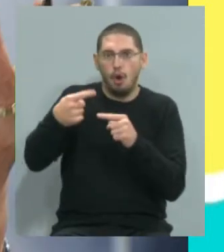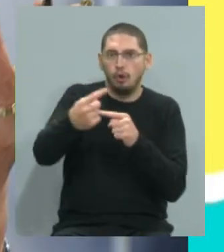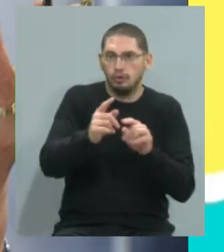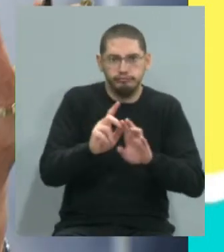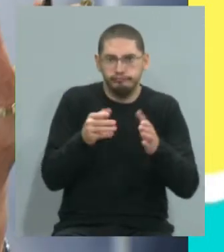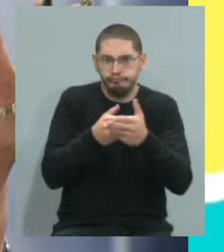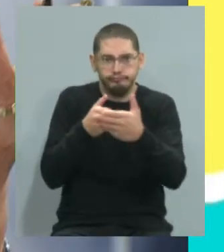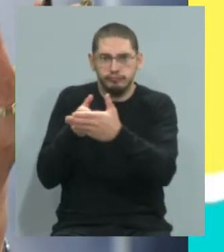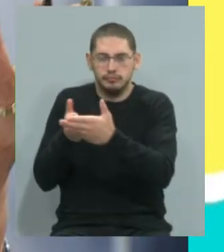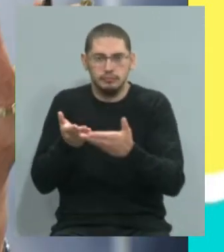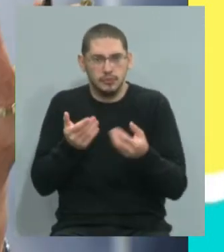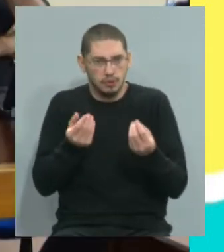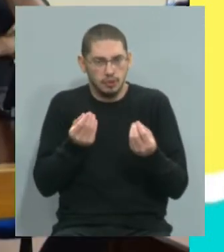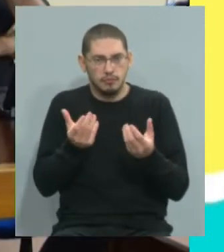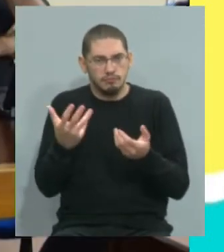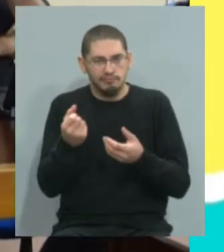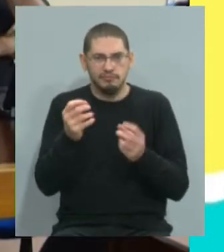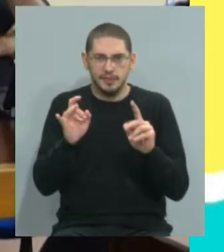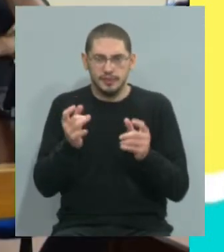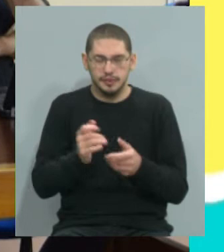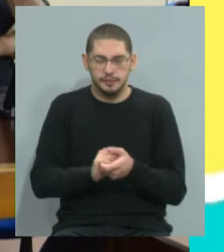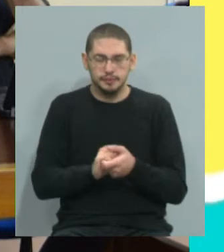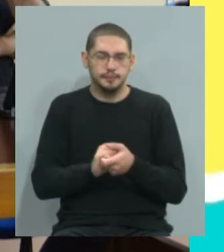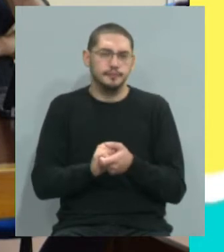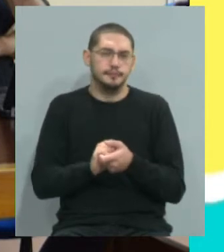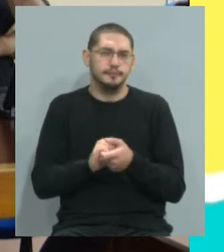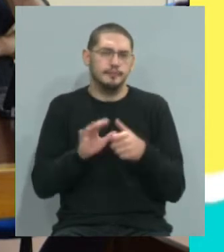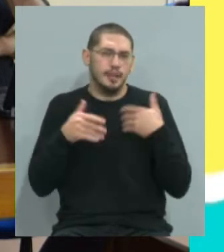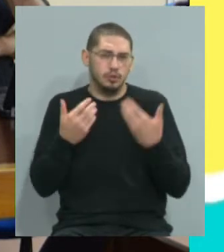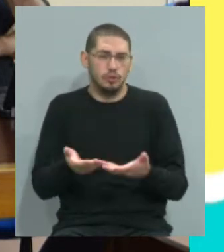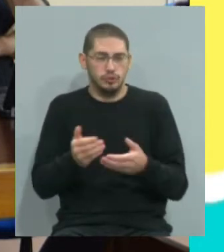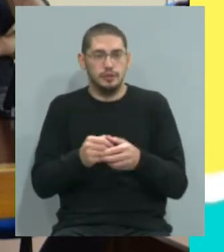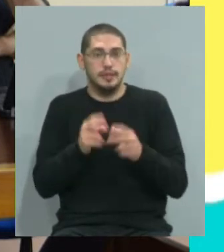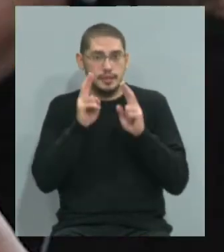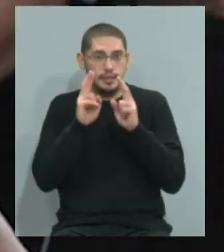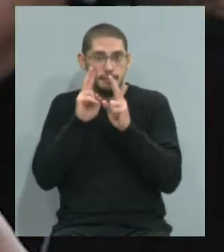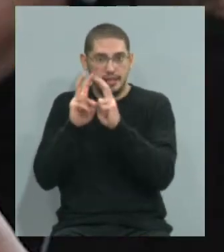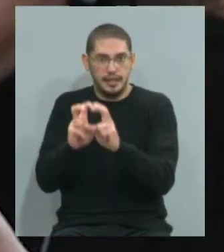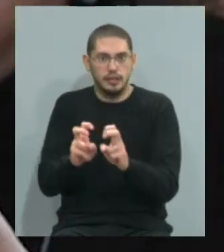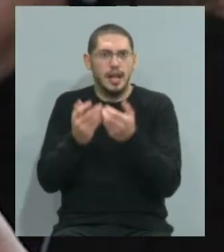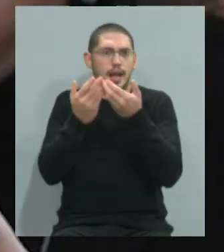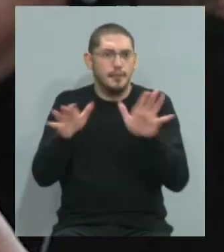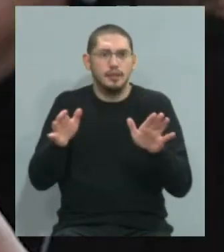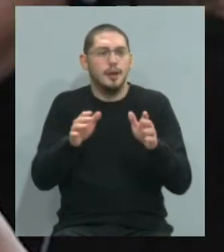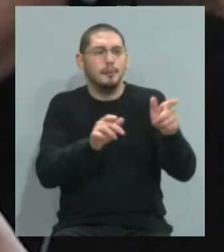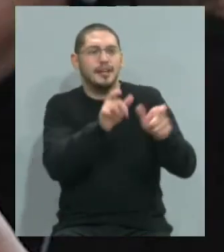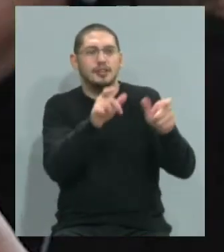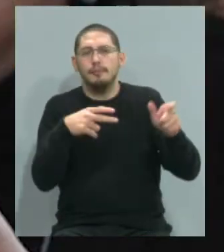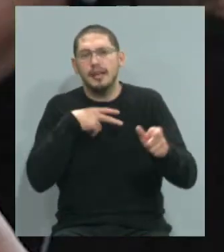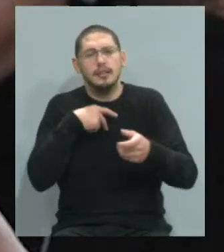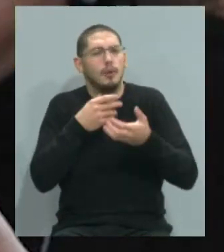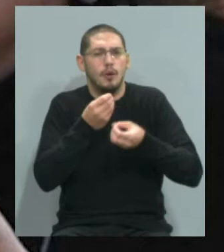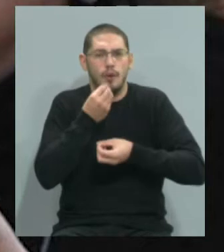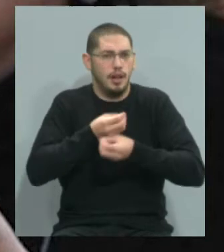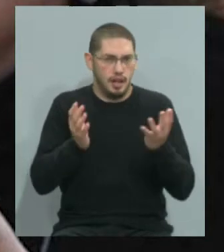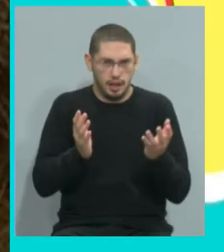Otros países tienen todo. Entonces, en primer lugar era eso, y el acceso abierto a la investigación por parte de la comunidad. Y después empezó a ser,